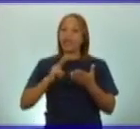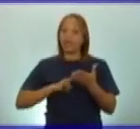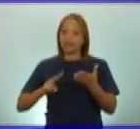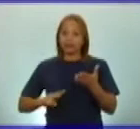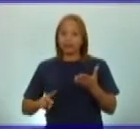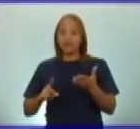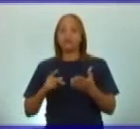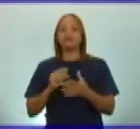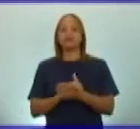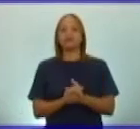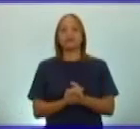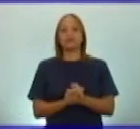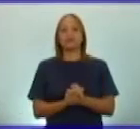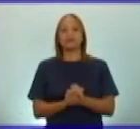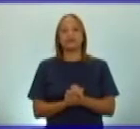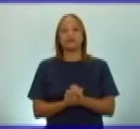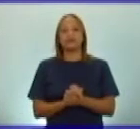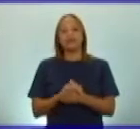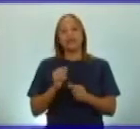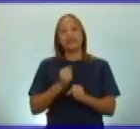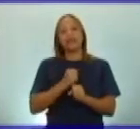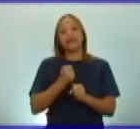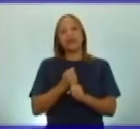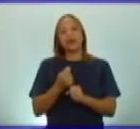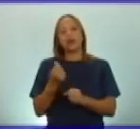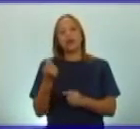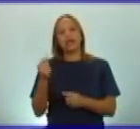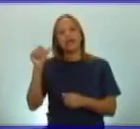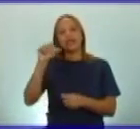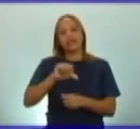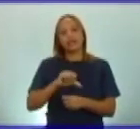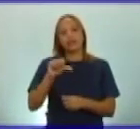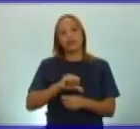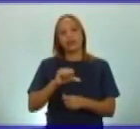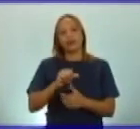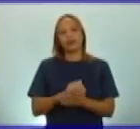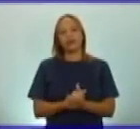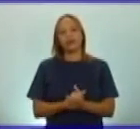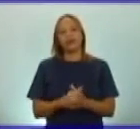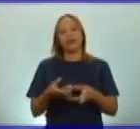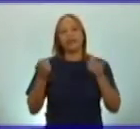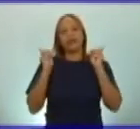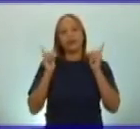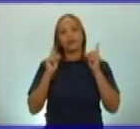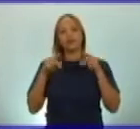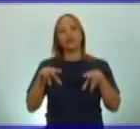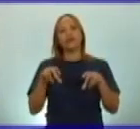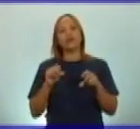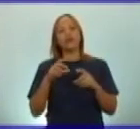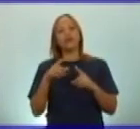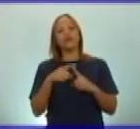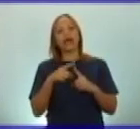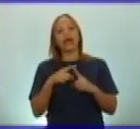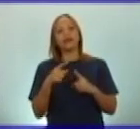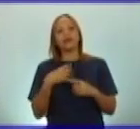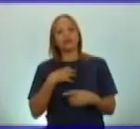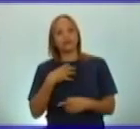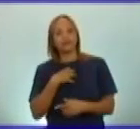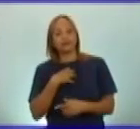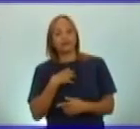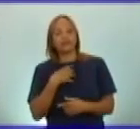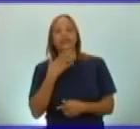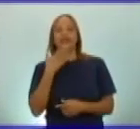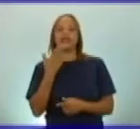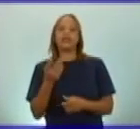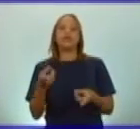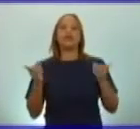ir viendo, bueno, qué trajo como resultado para el propio Estados Unidos la política del nuevo trato y qué trajo también la política del buen